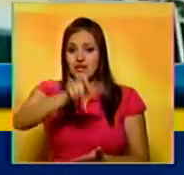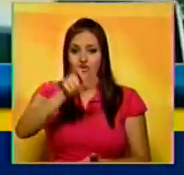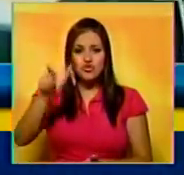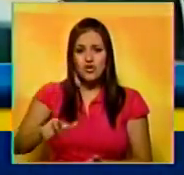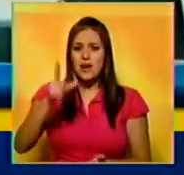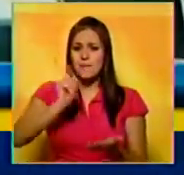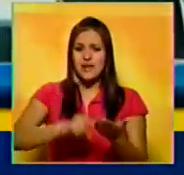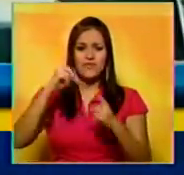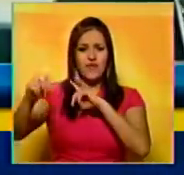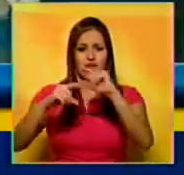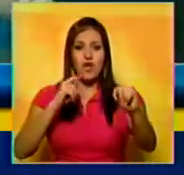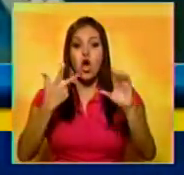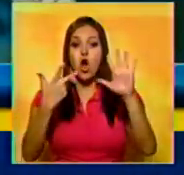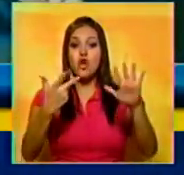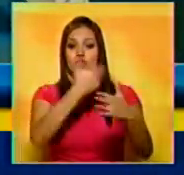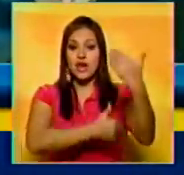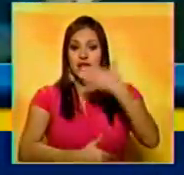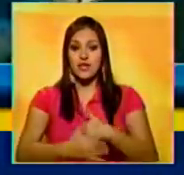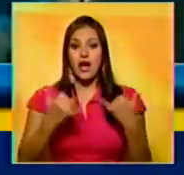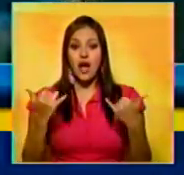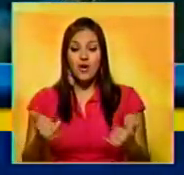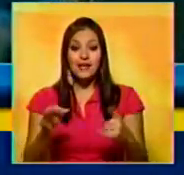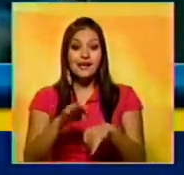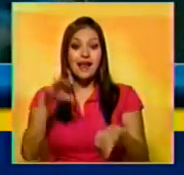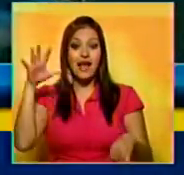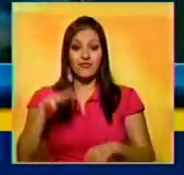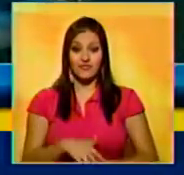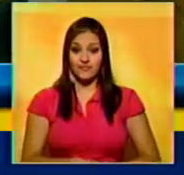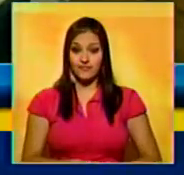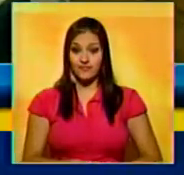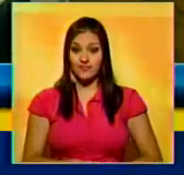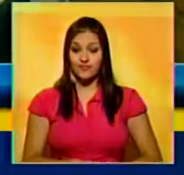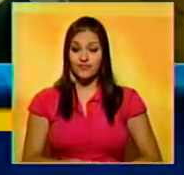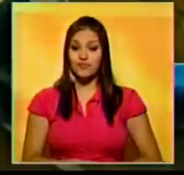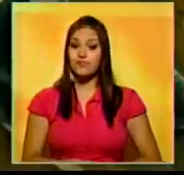ocho de los heridos se encuentran en estado de gravedad